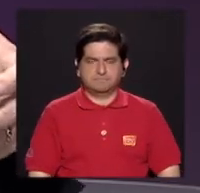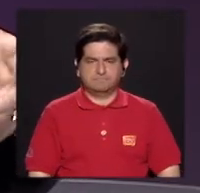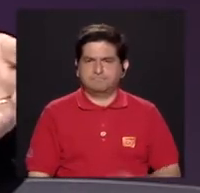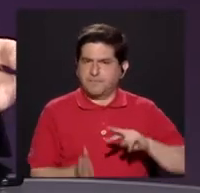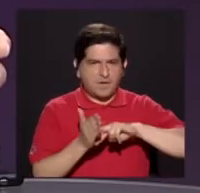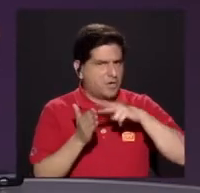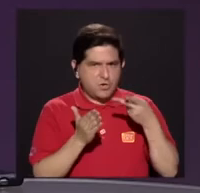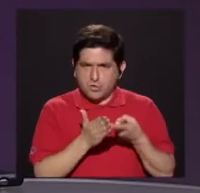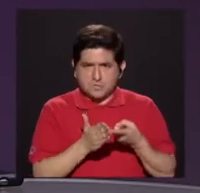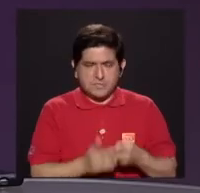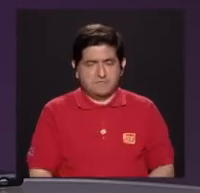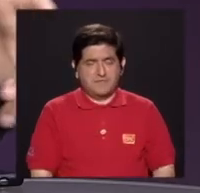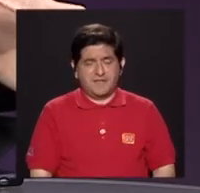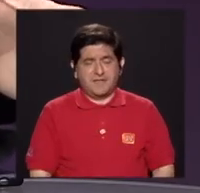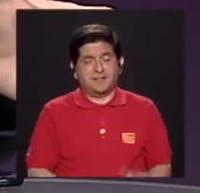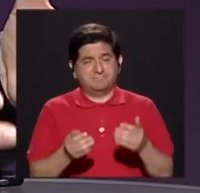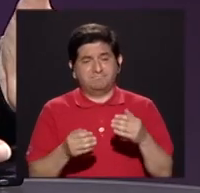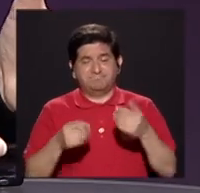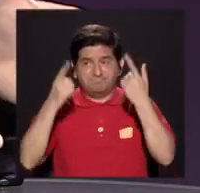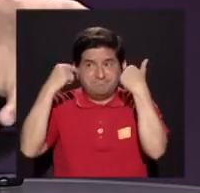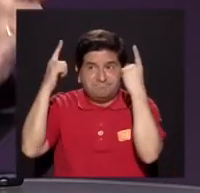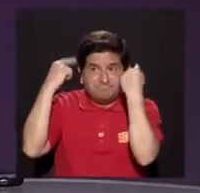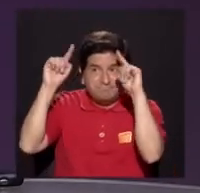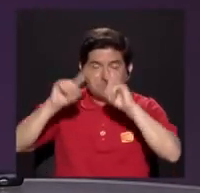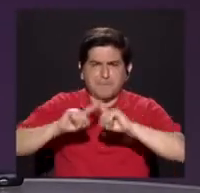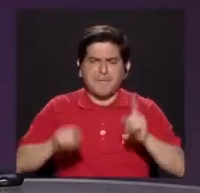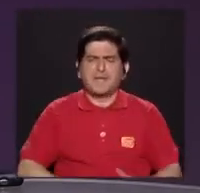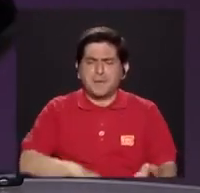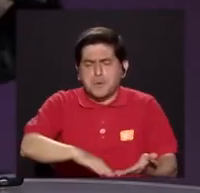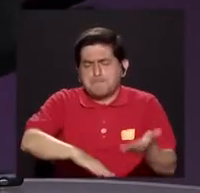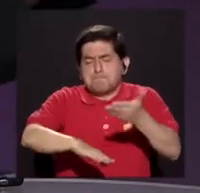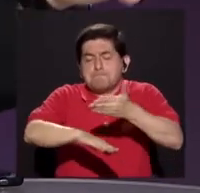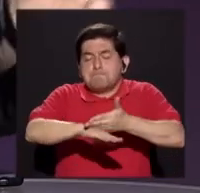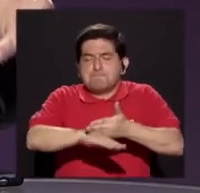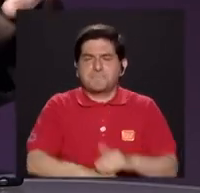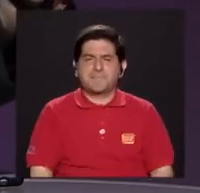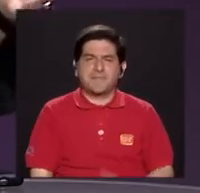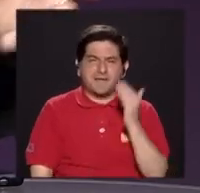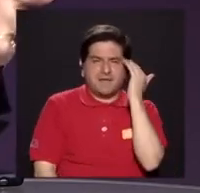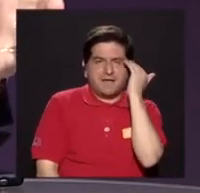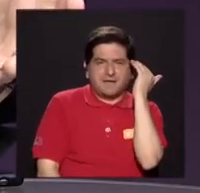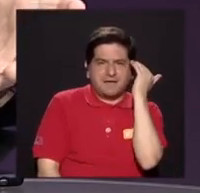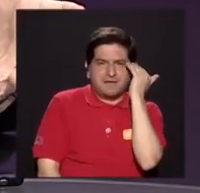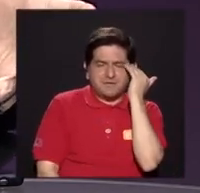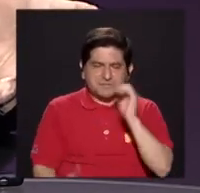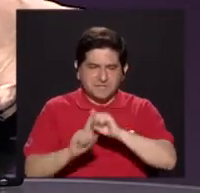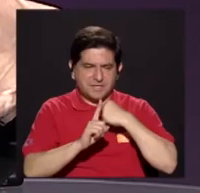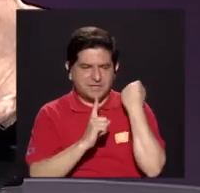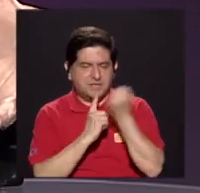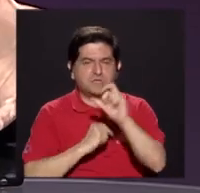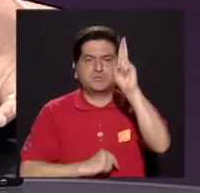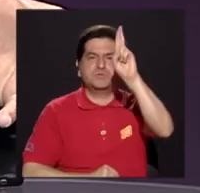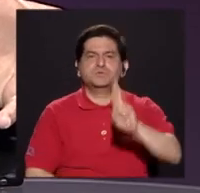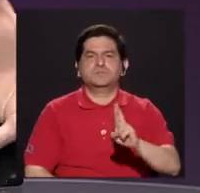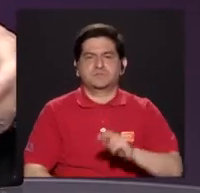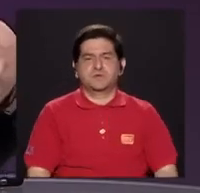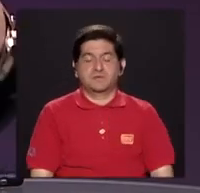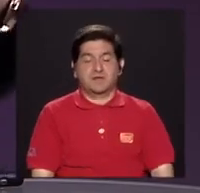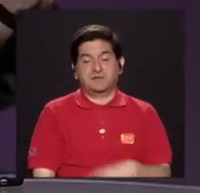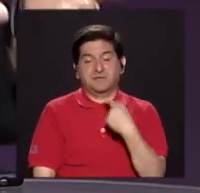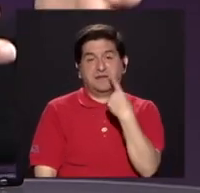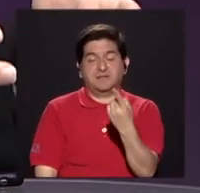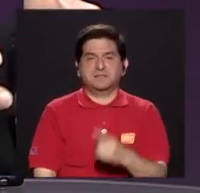es un gran logro, pero das pequeños pasos en el consciente de la sociedad costarricense,